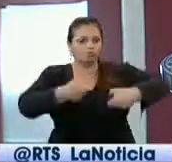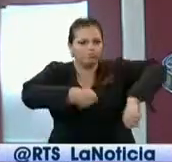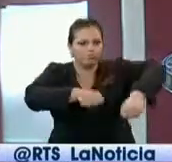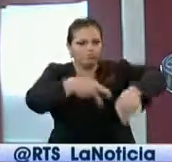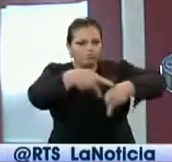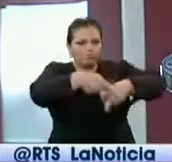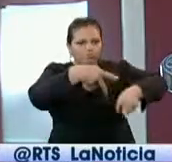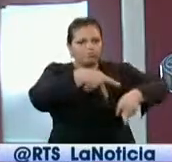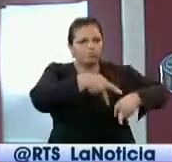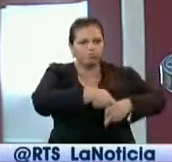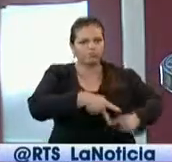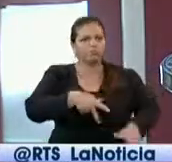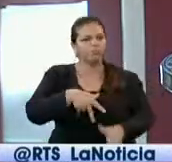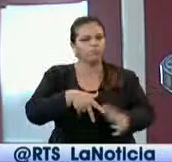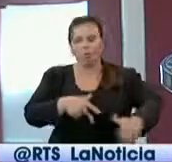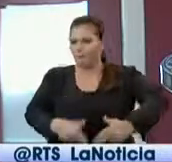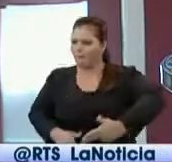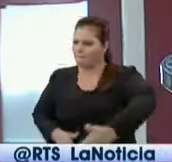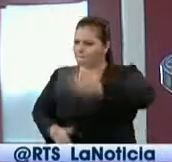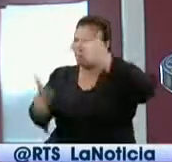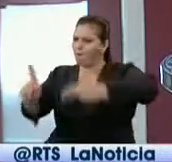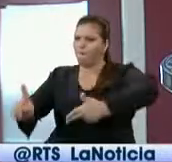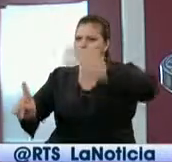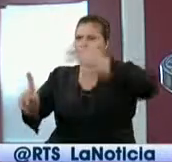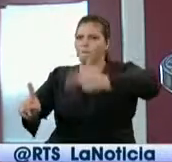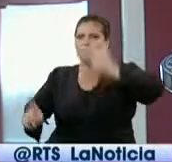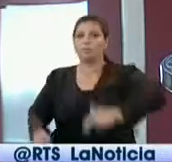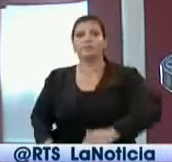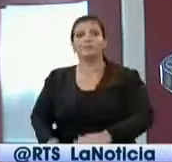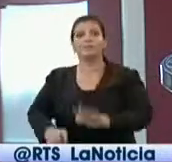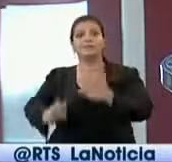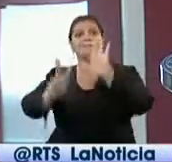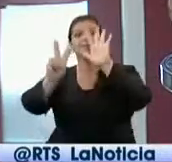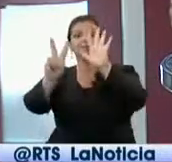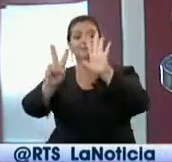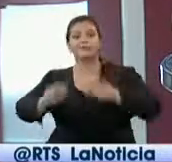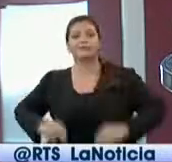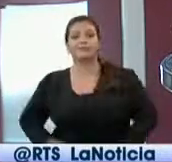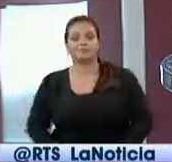además 7 disparos al aire. Veamos.